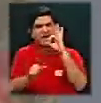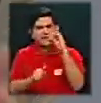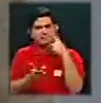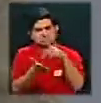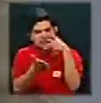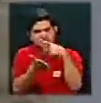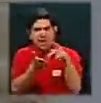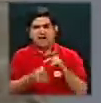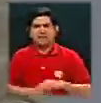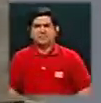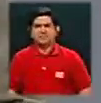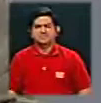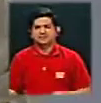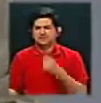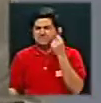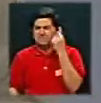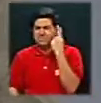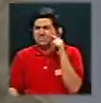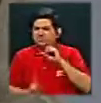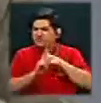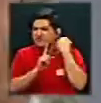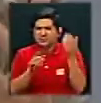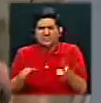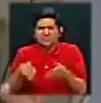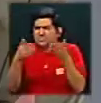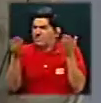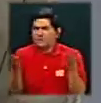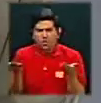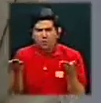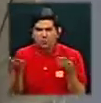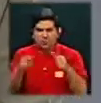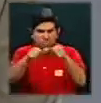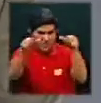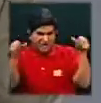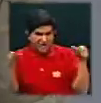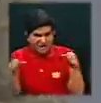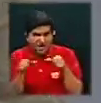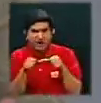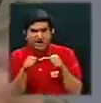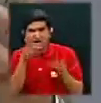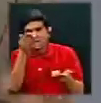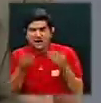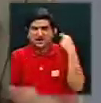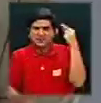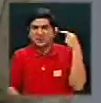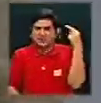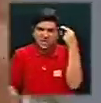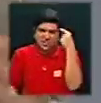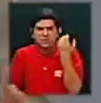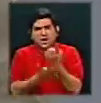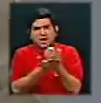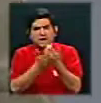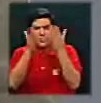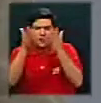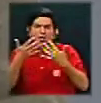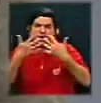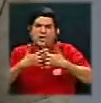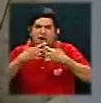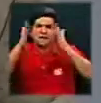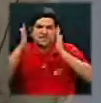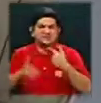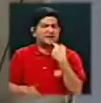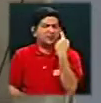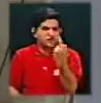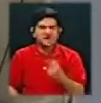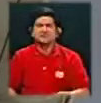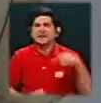pagadas. ¿Cómo entender esto? Digamos que hay un sector de, bueno, en el gobierno, de economistas, de empresarios que dicen que más bien hay